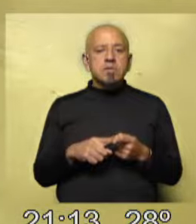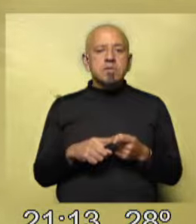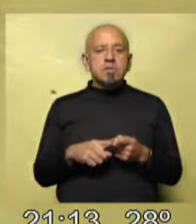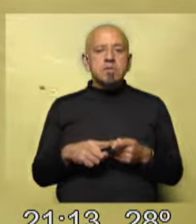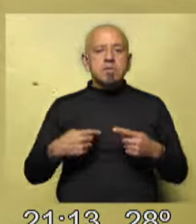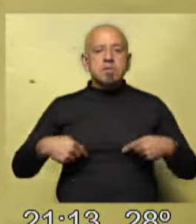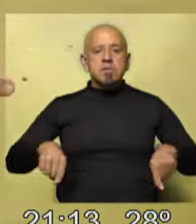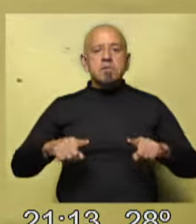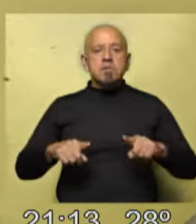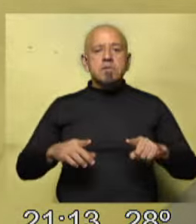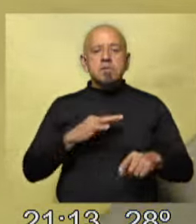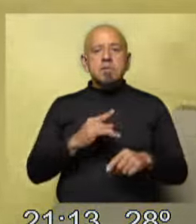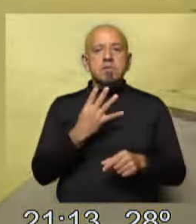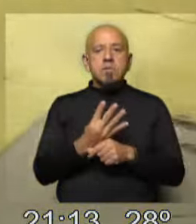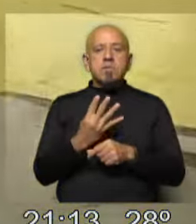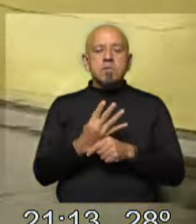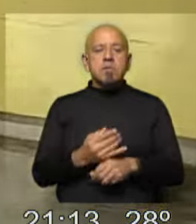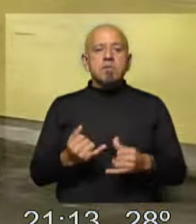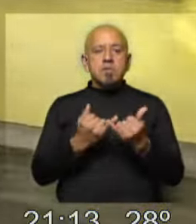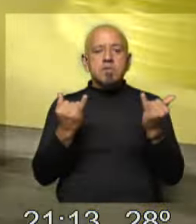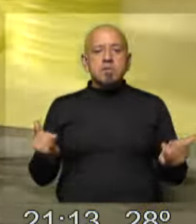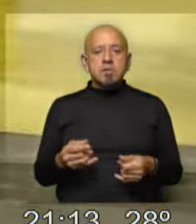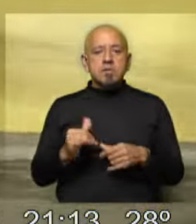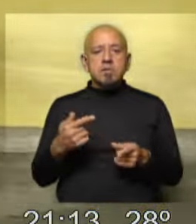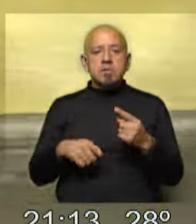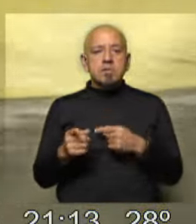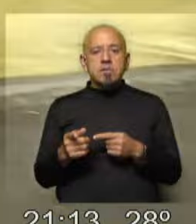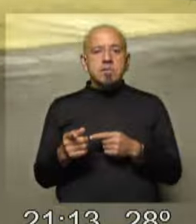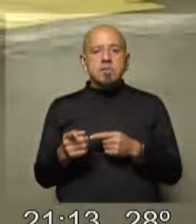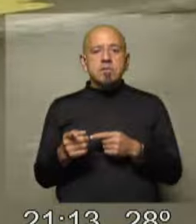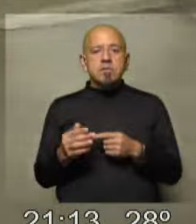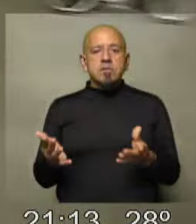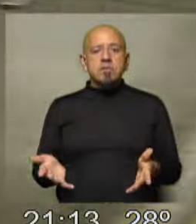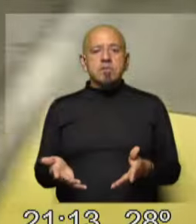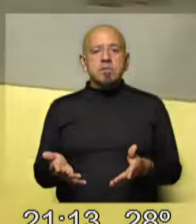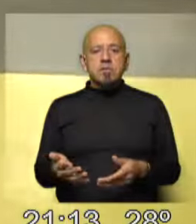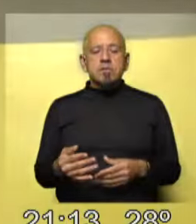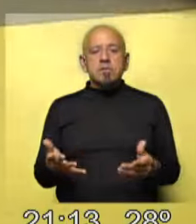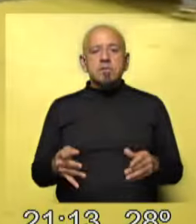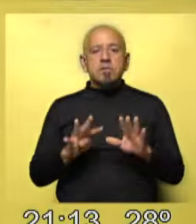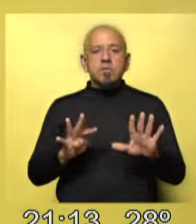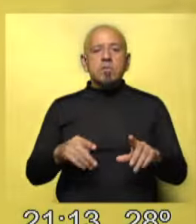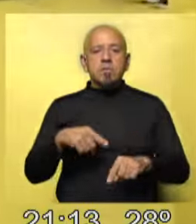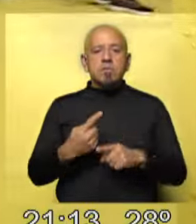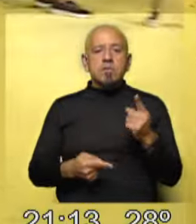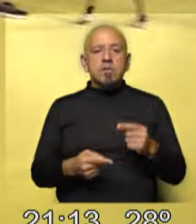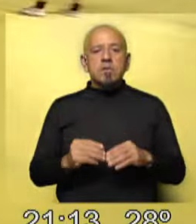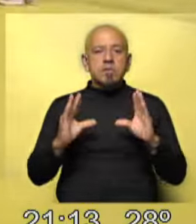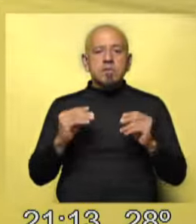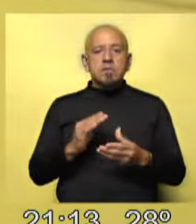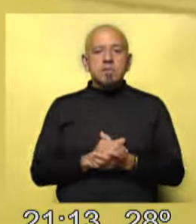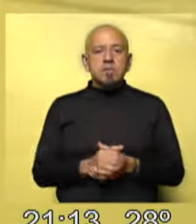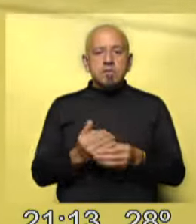disfrutarlo cuatro días nada más y ya es un éxito son casi las 99:30 de la noche y está lleno de gente